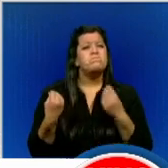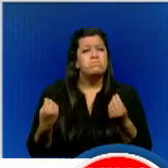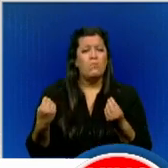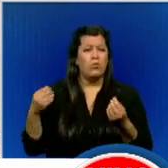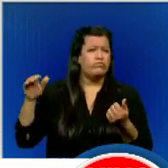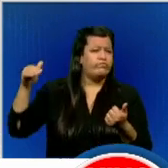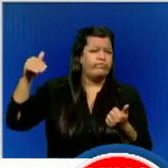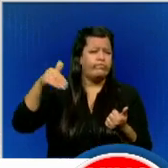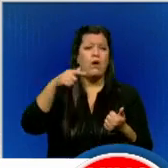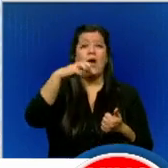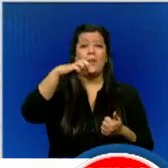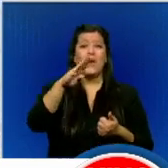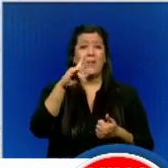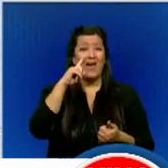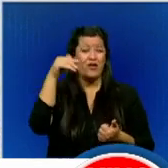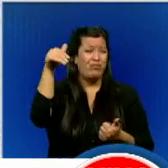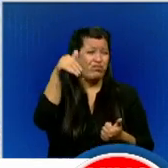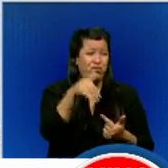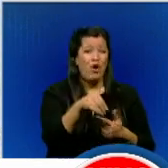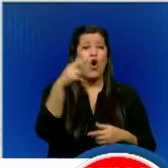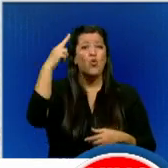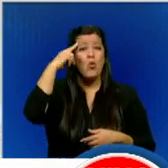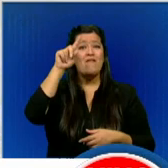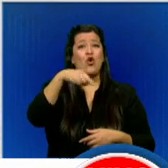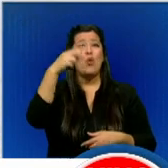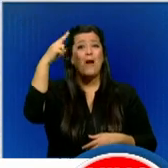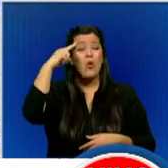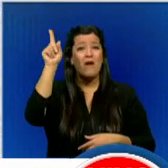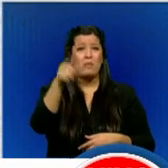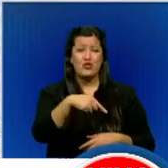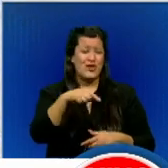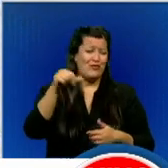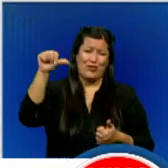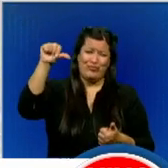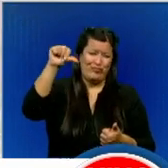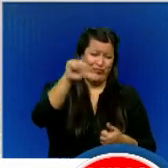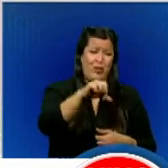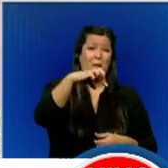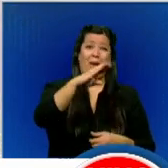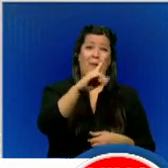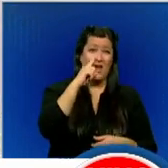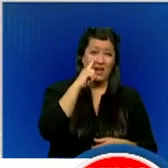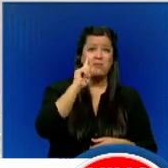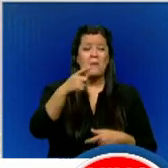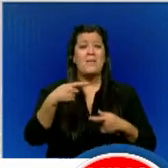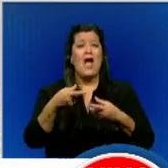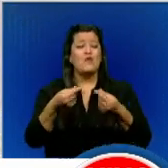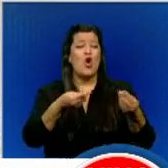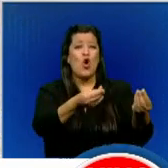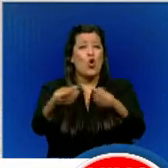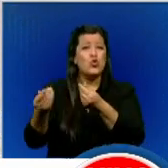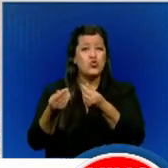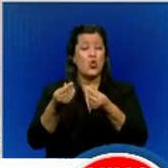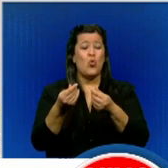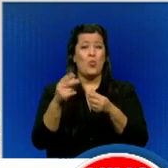del producto bruto del año 2020 del 99 por ciento una caída del consumo privado del